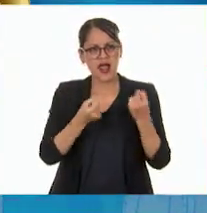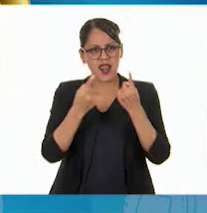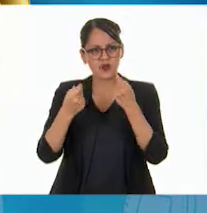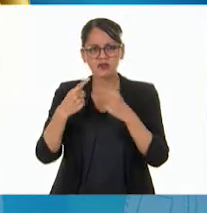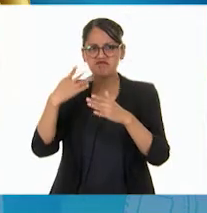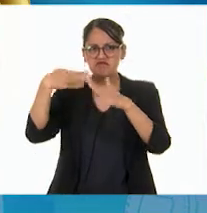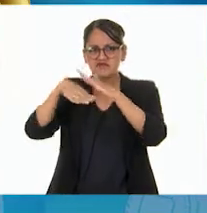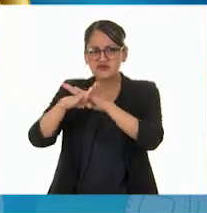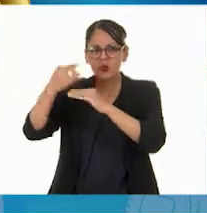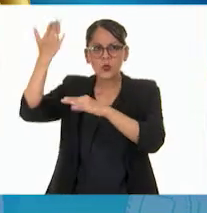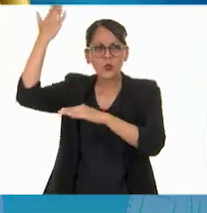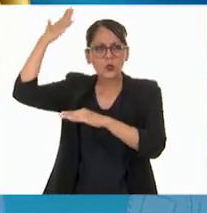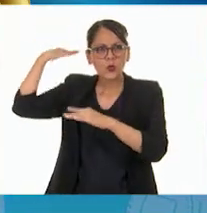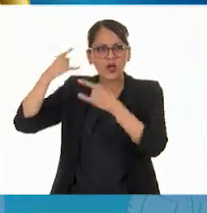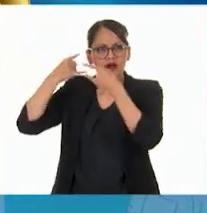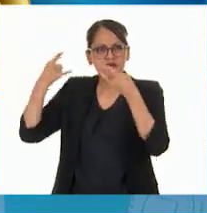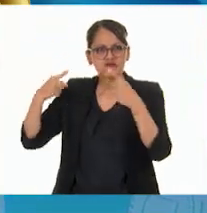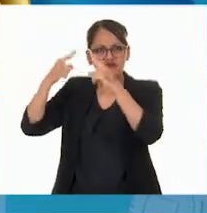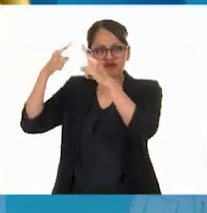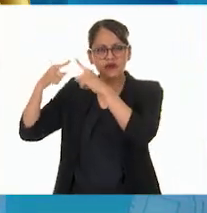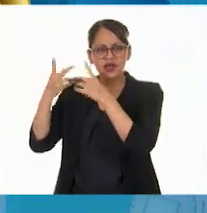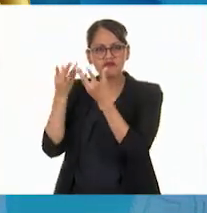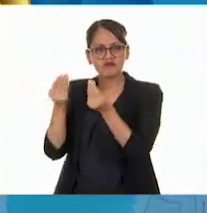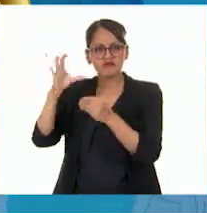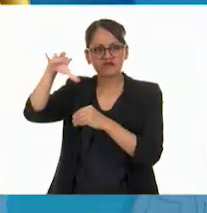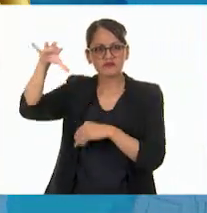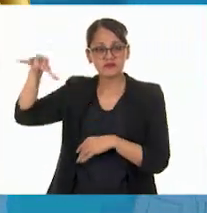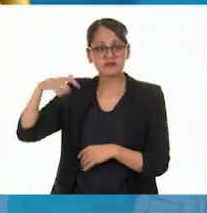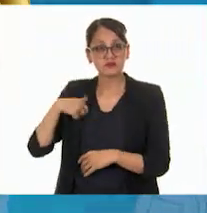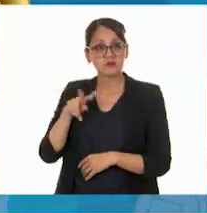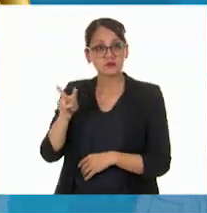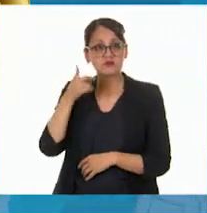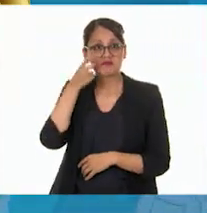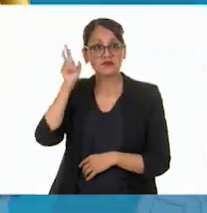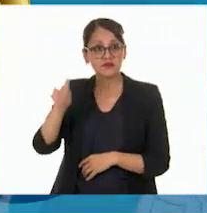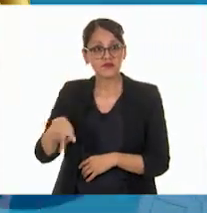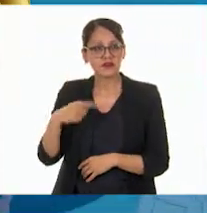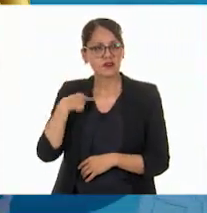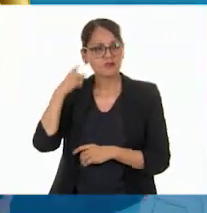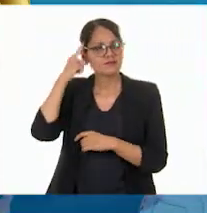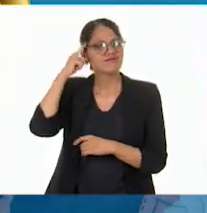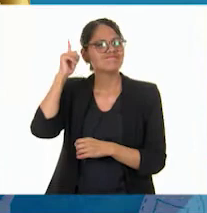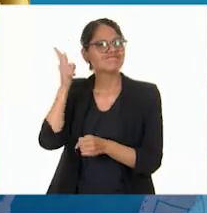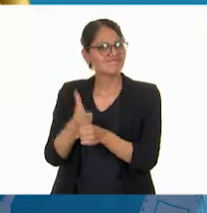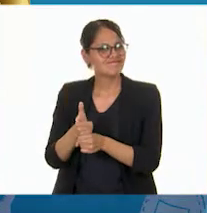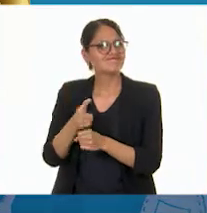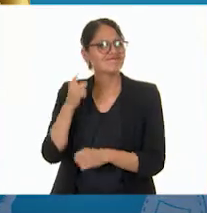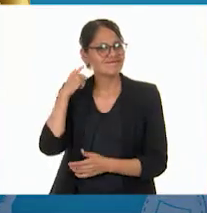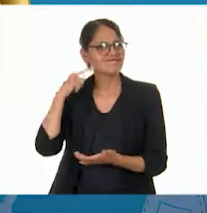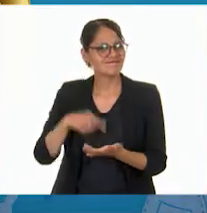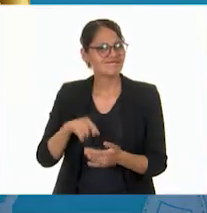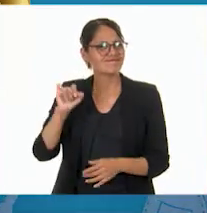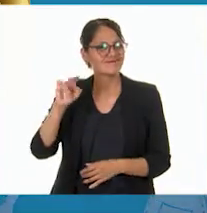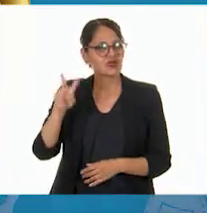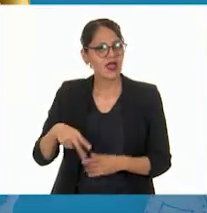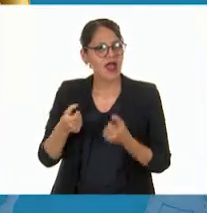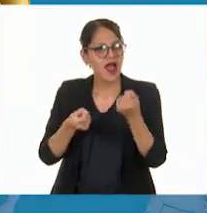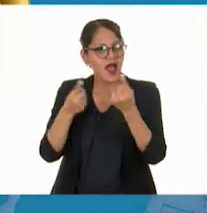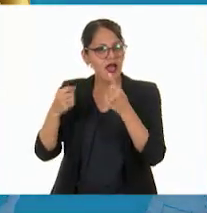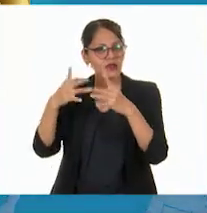ese periodo que aún existen por todo el país, puedo decir que me lo imaginaba. hay algunas